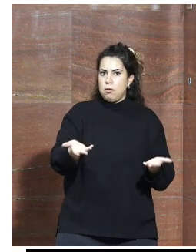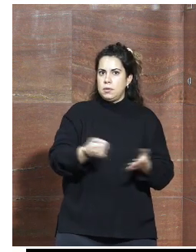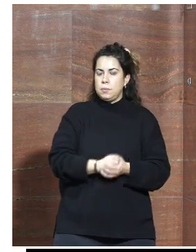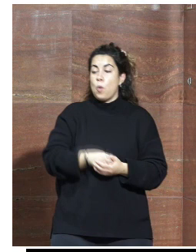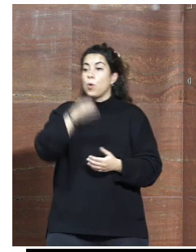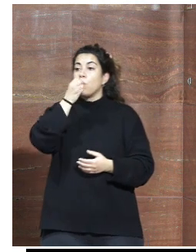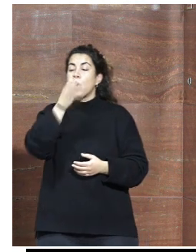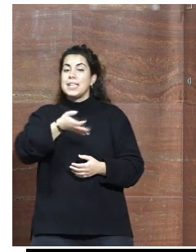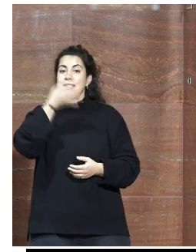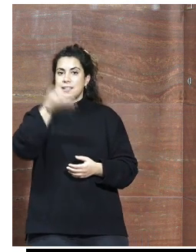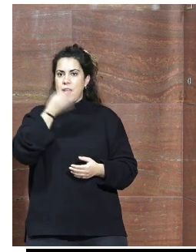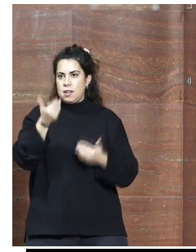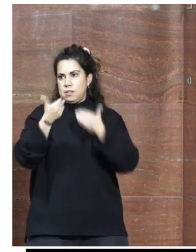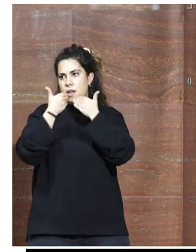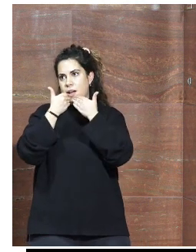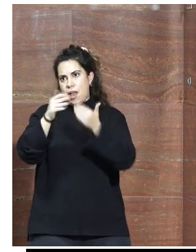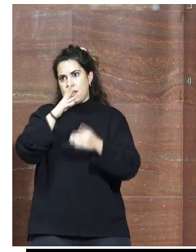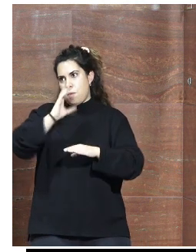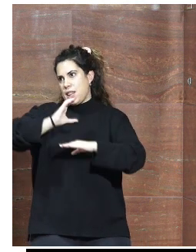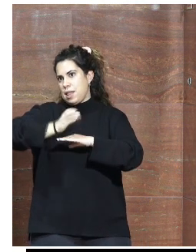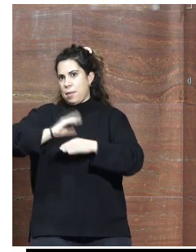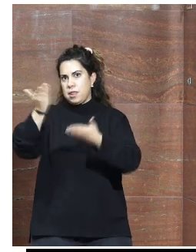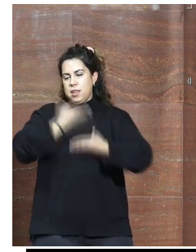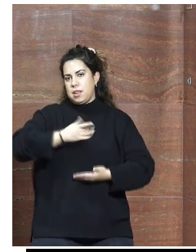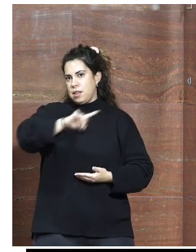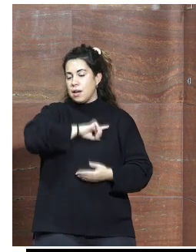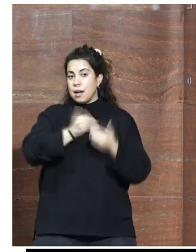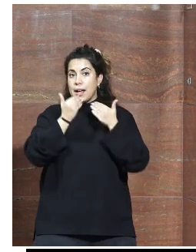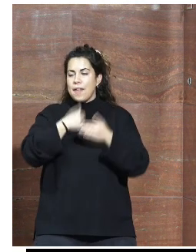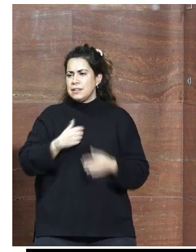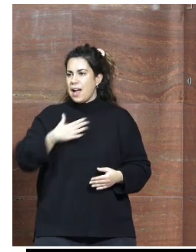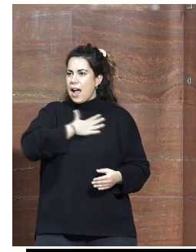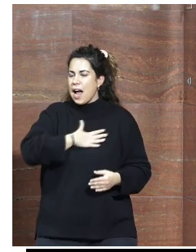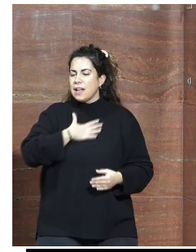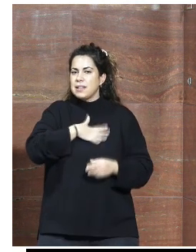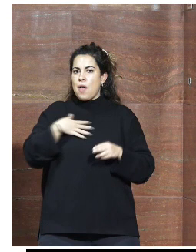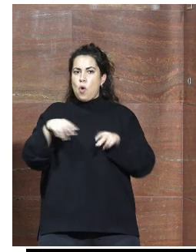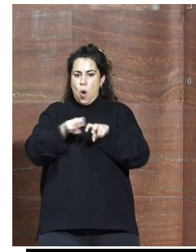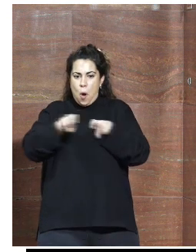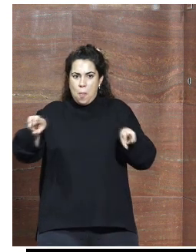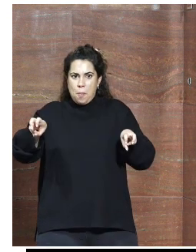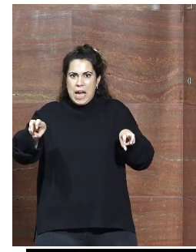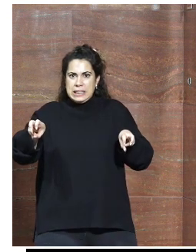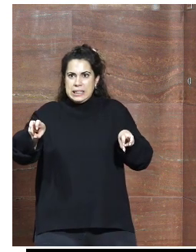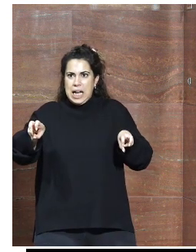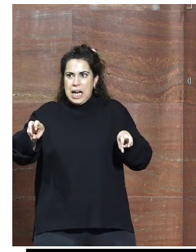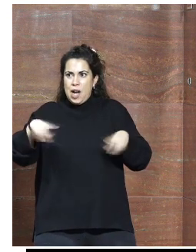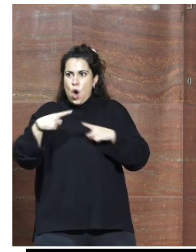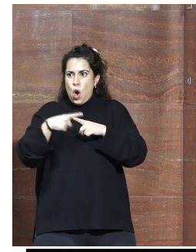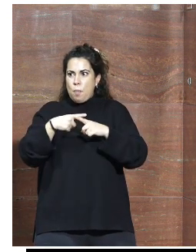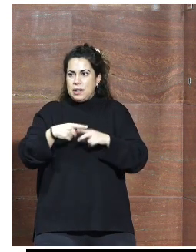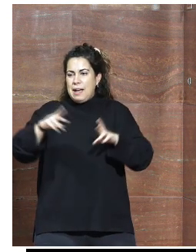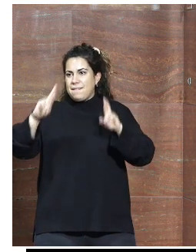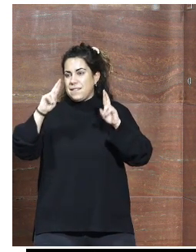buenas tardes. Gracias al CEAPAT por invitarnos, por supuesto, y encantado de compartir esta mesa que esperemos que sea, ya que